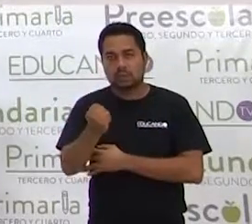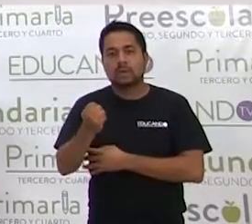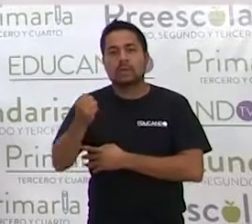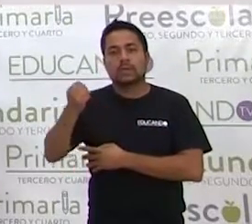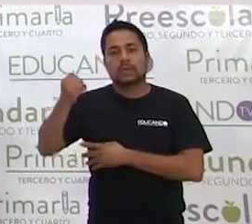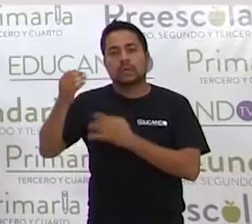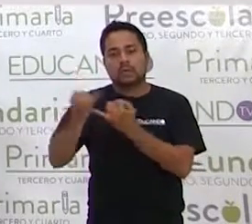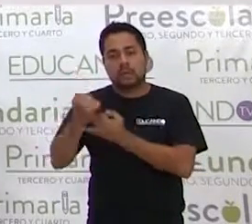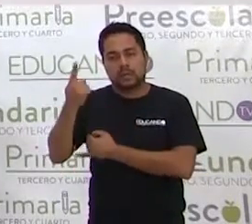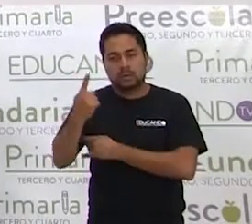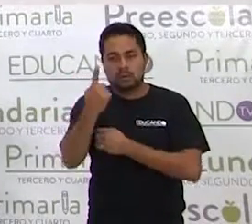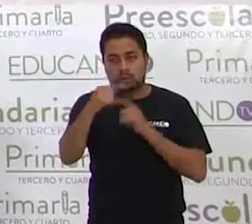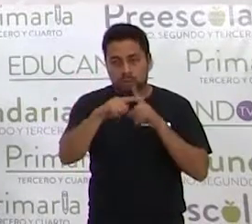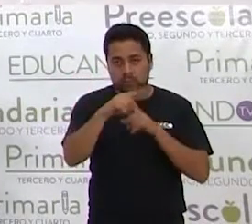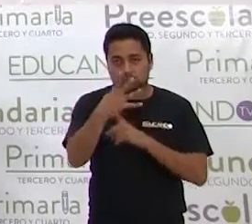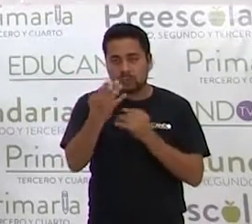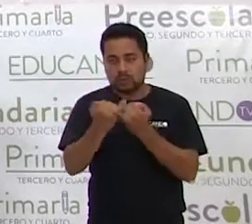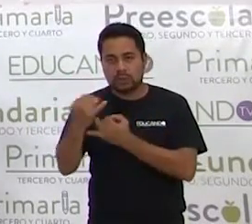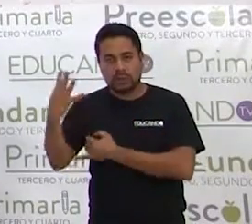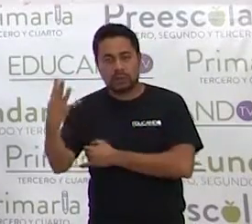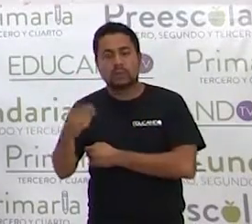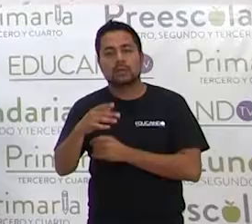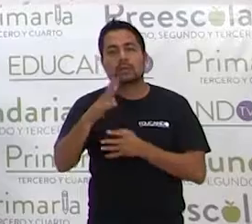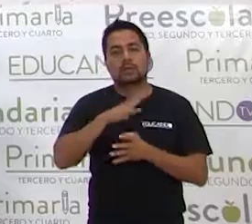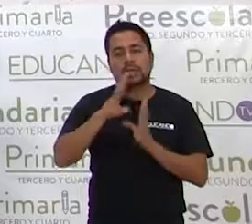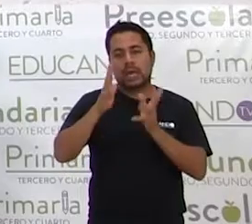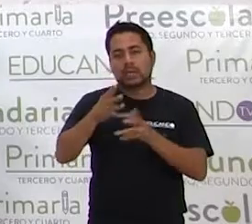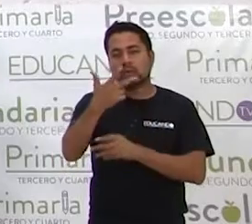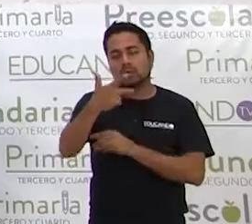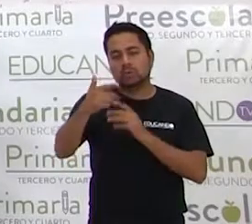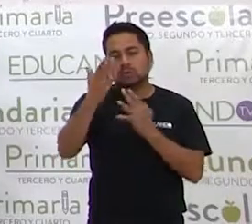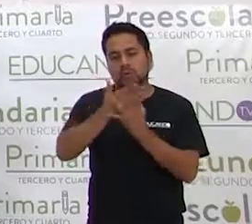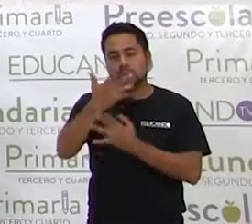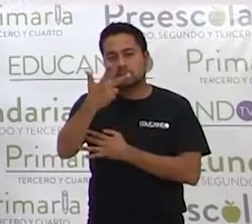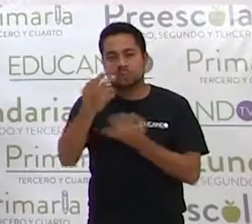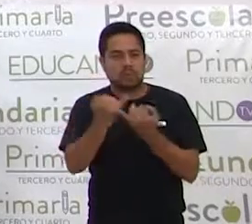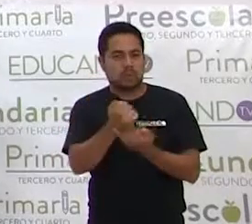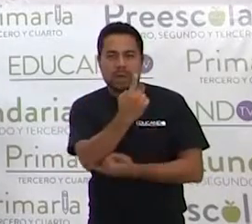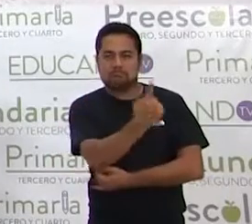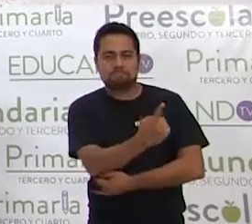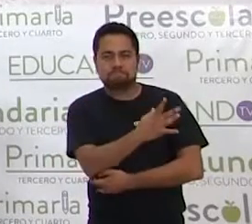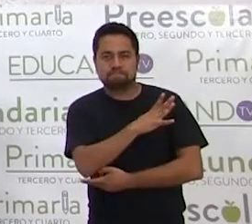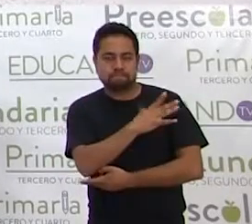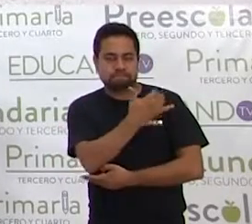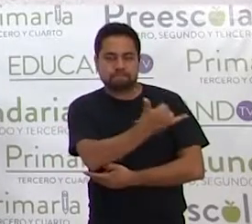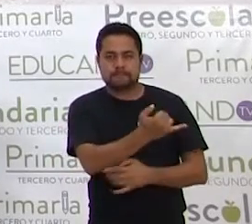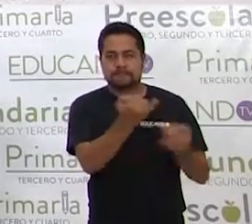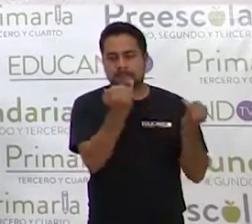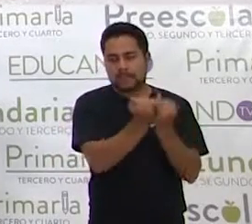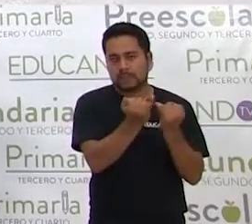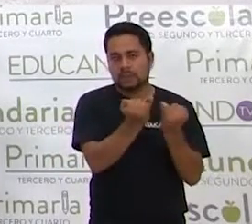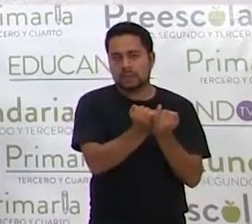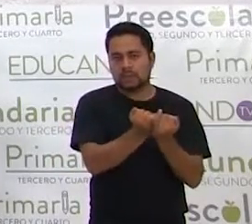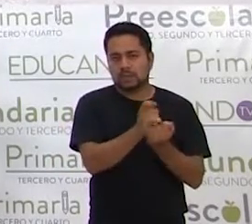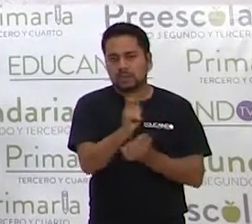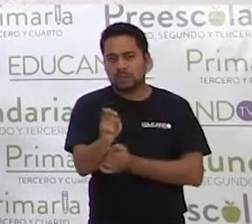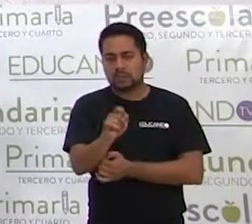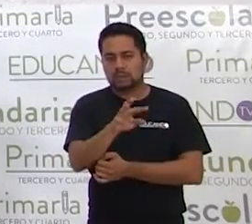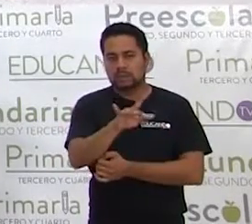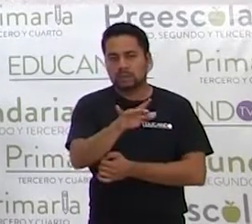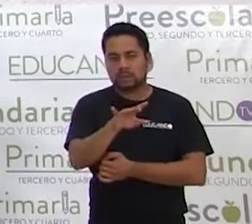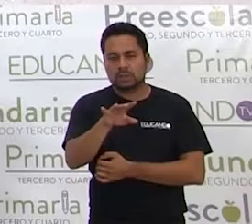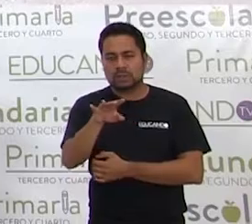4 y queda como 8 entre 8 pues es 1 y queda como ye igual a